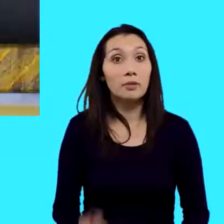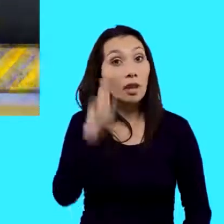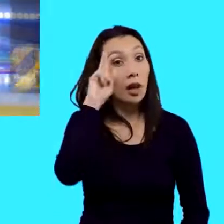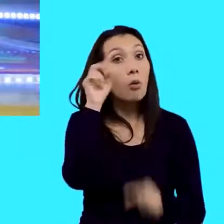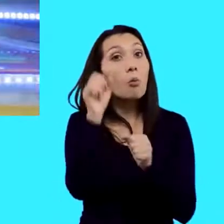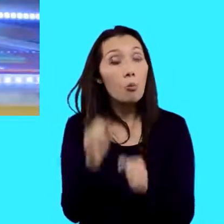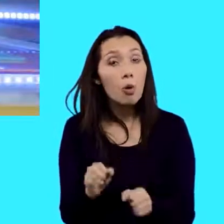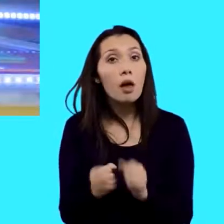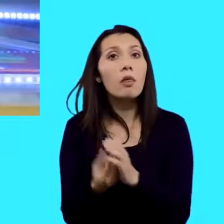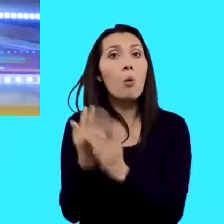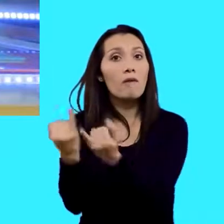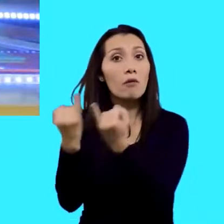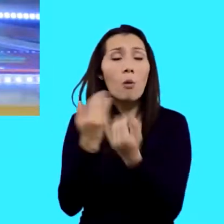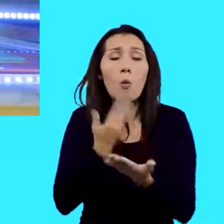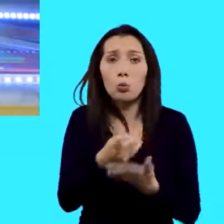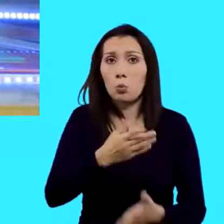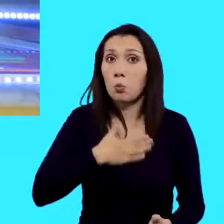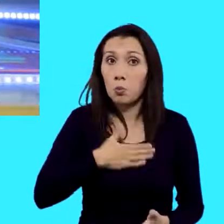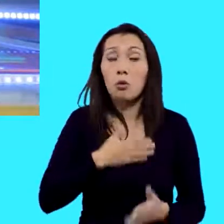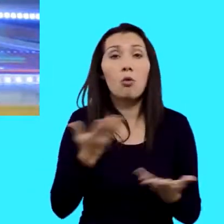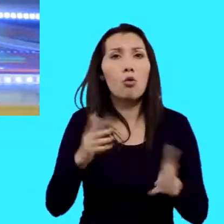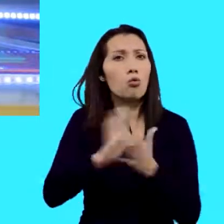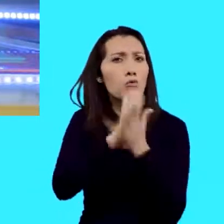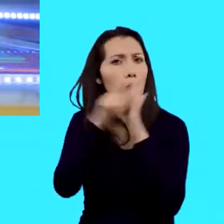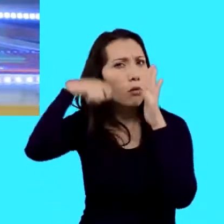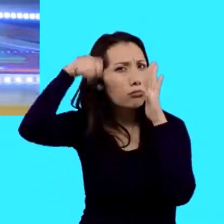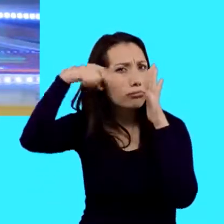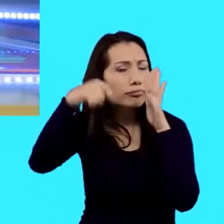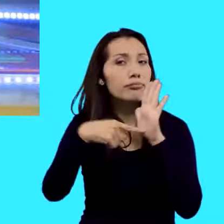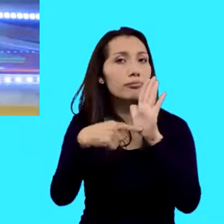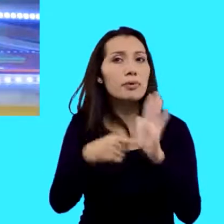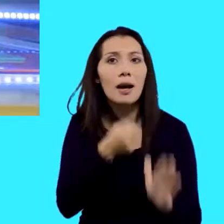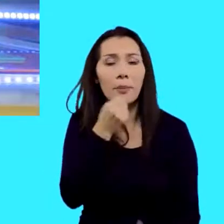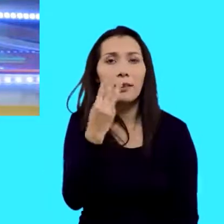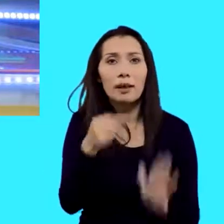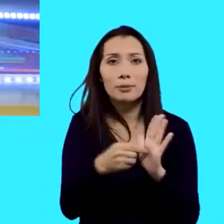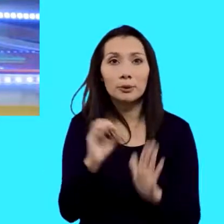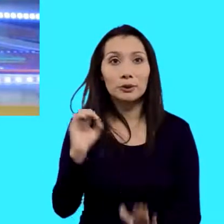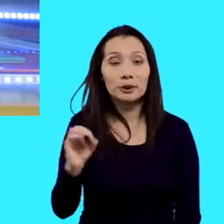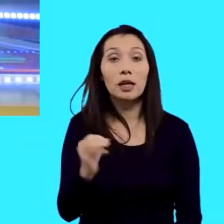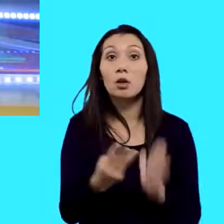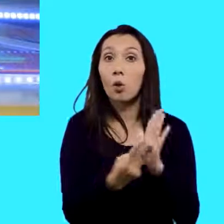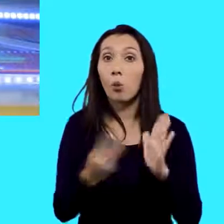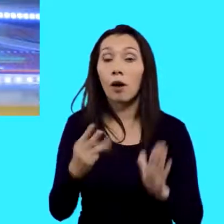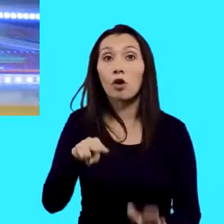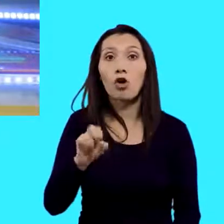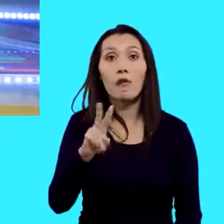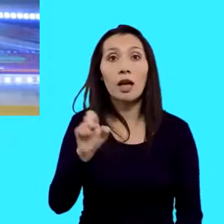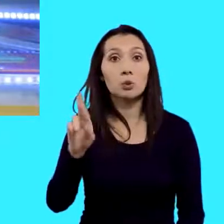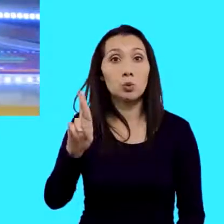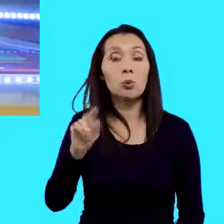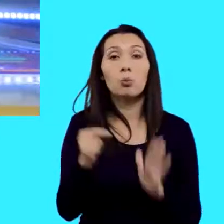Recuerden que pueden actualizarse cuando lo deseen con todos los reportajes de Reportero 3.0 en nuestra web